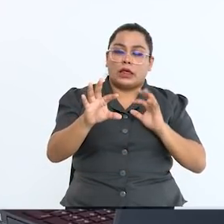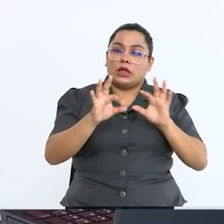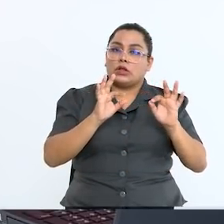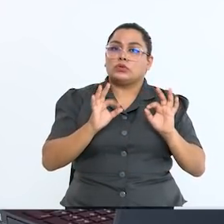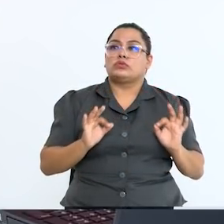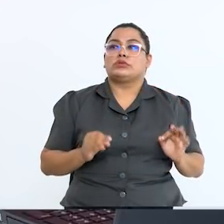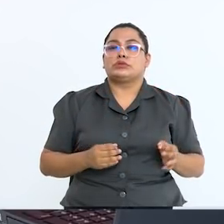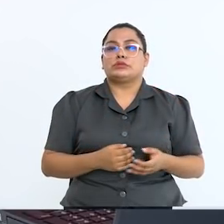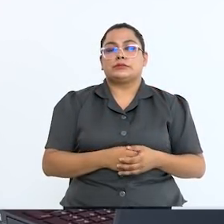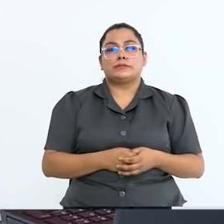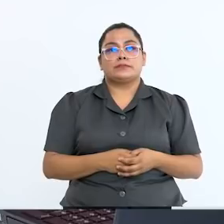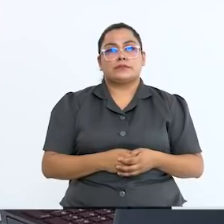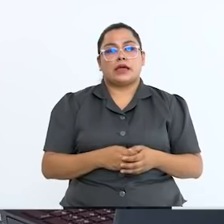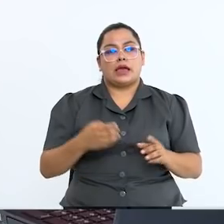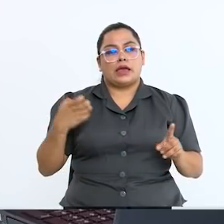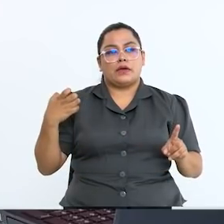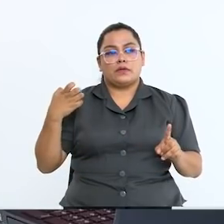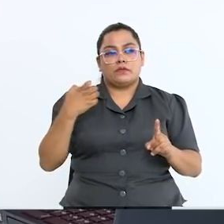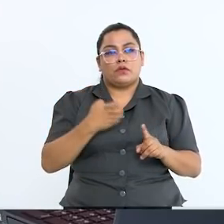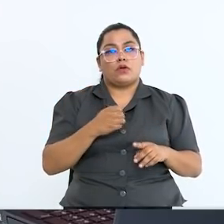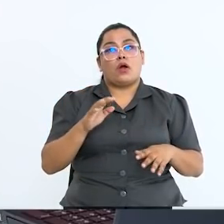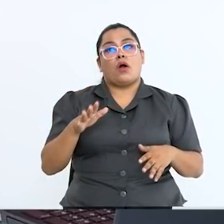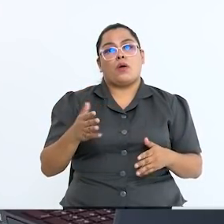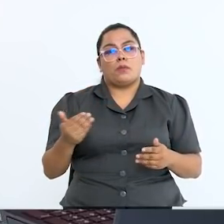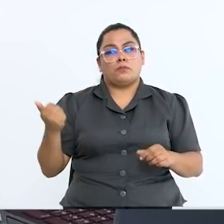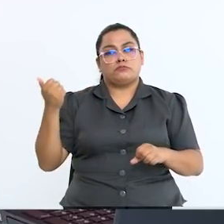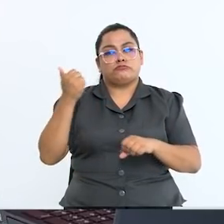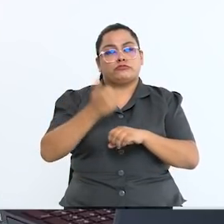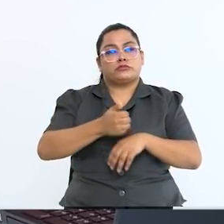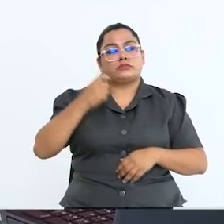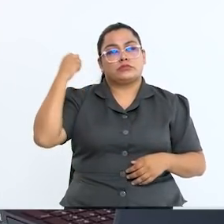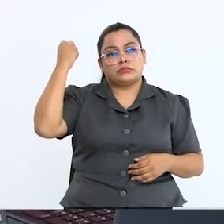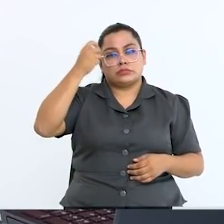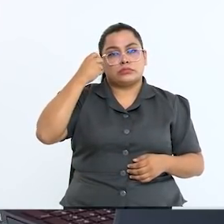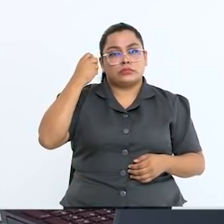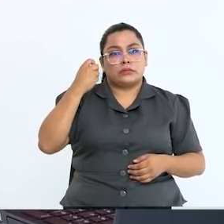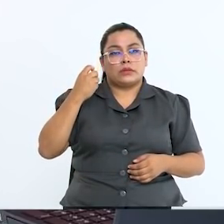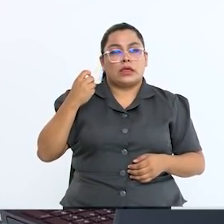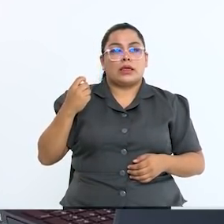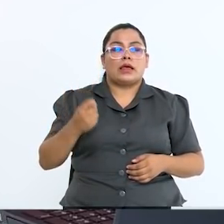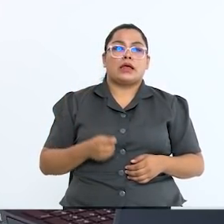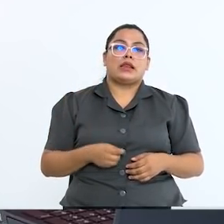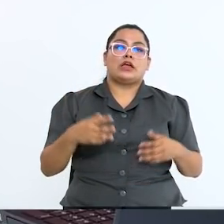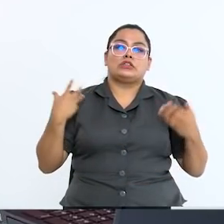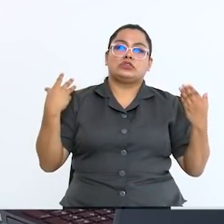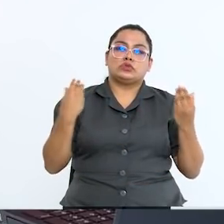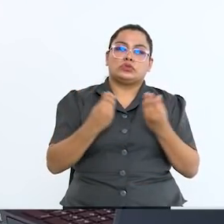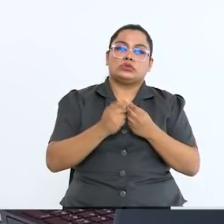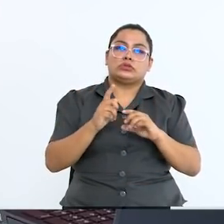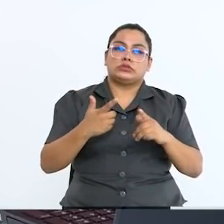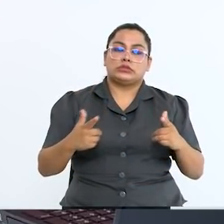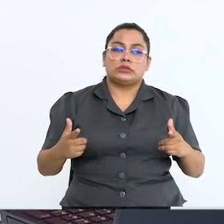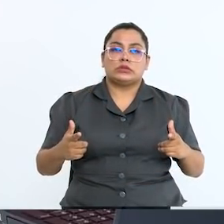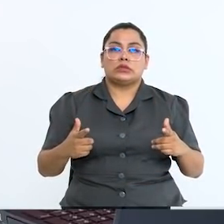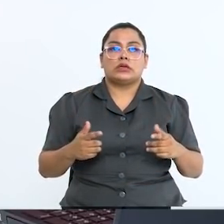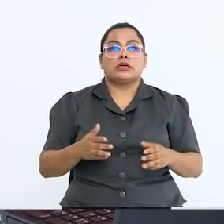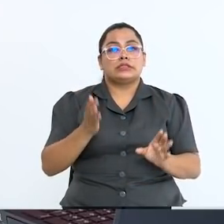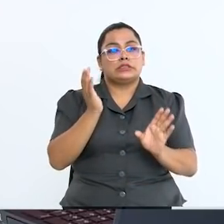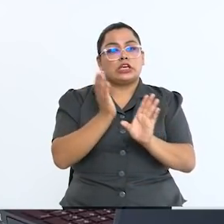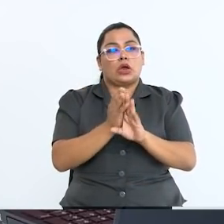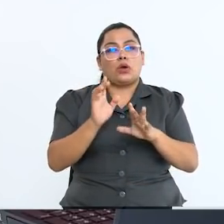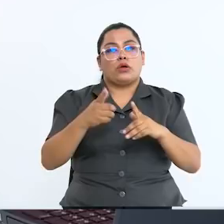retoman ciertos enfoques o fundamentos teóricos en la sociolingüística, en